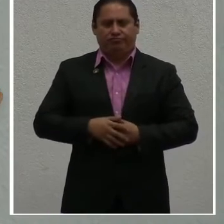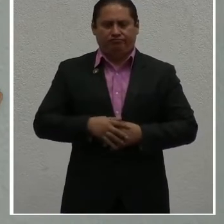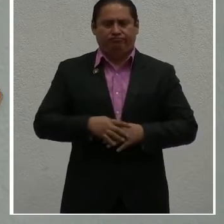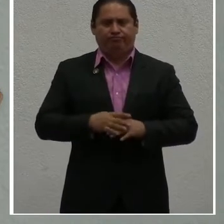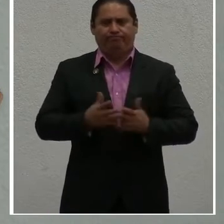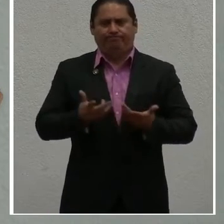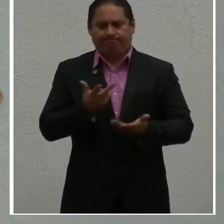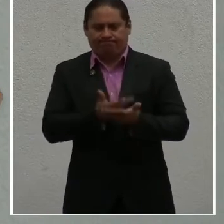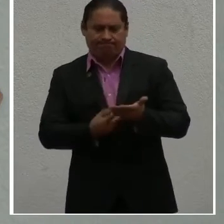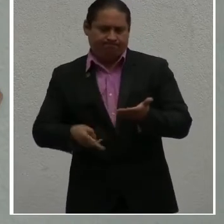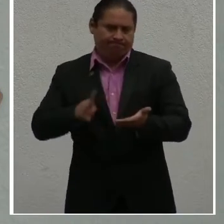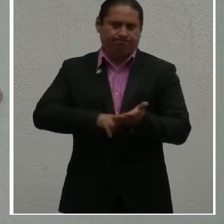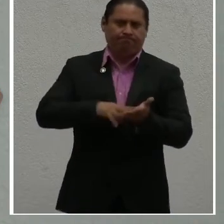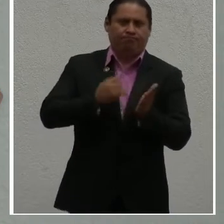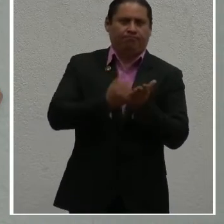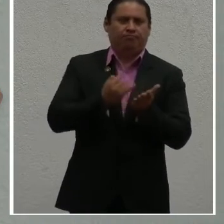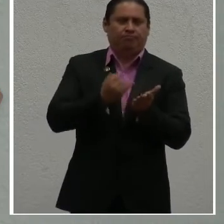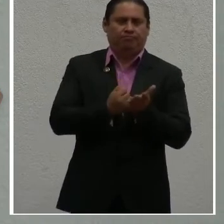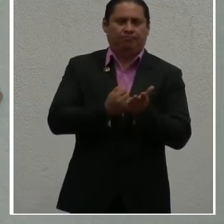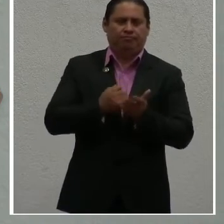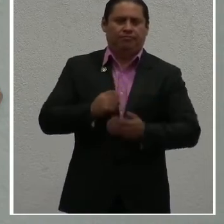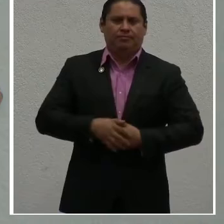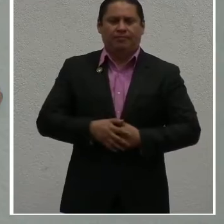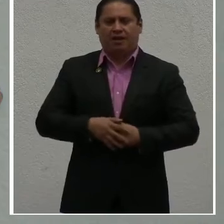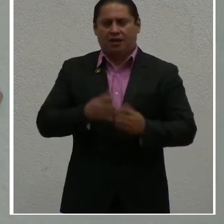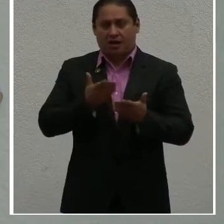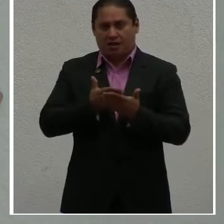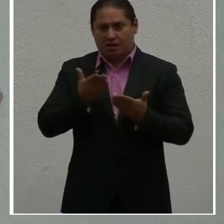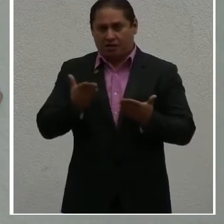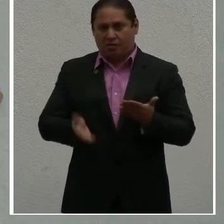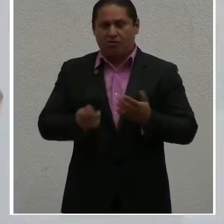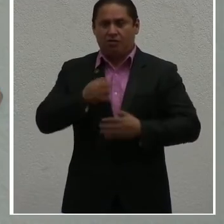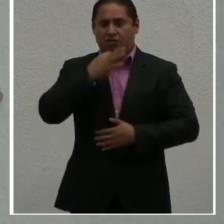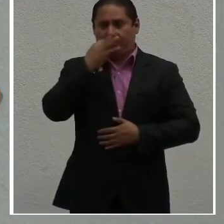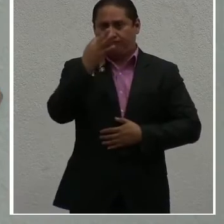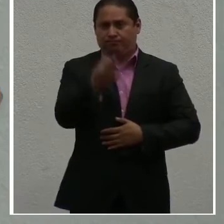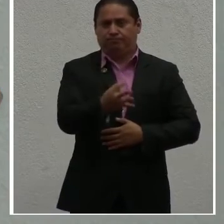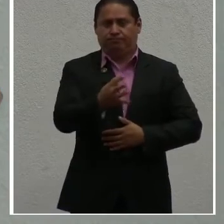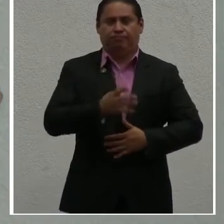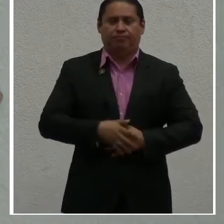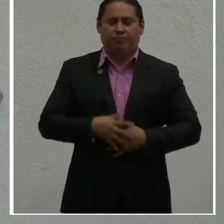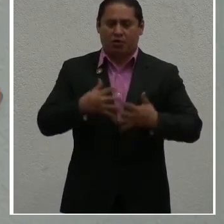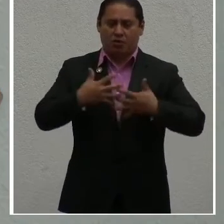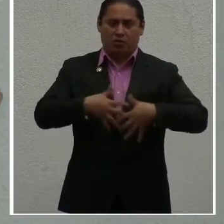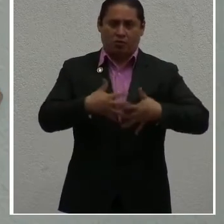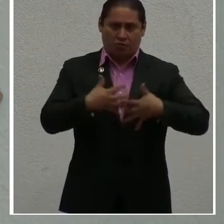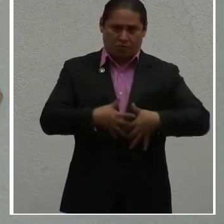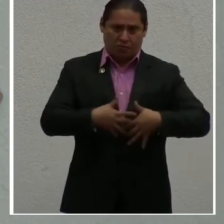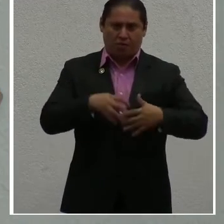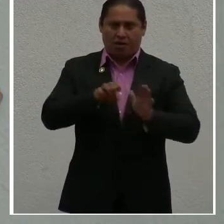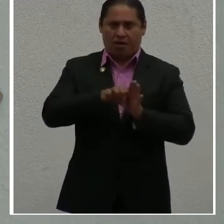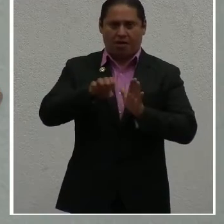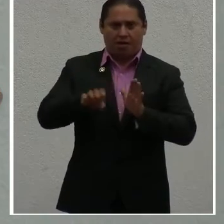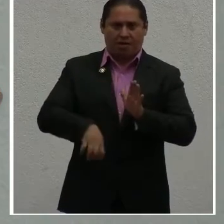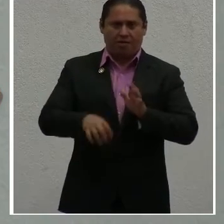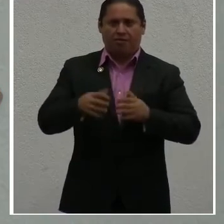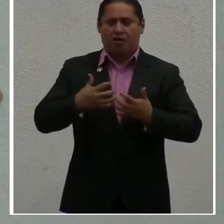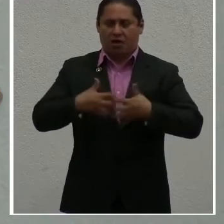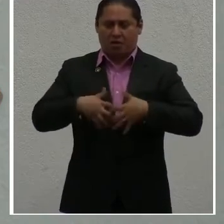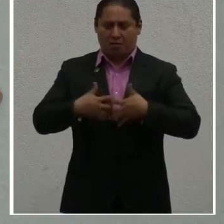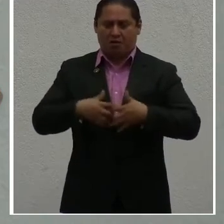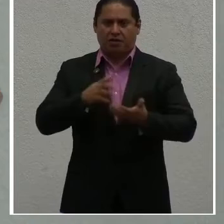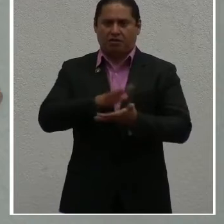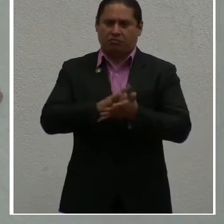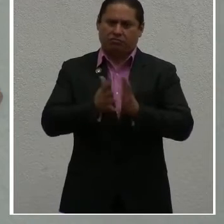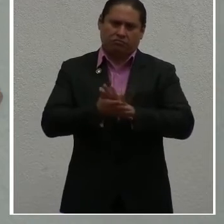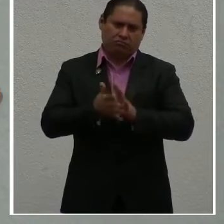doble tributación. Quiero mencionarles que las empresas, por así hacerles un ejemplo, una empresa tortillera por